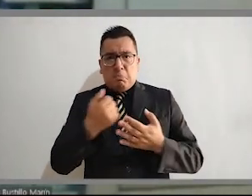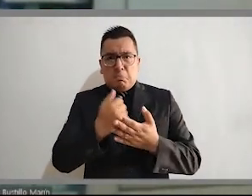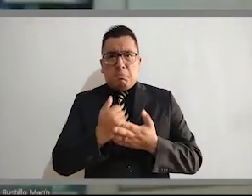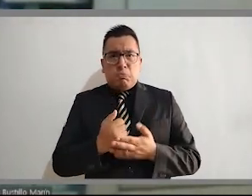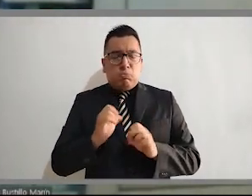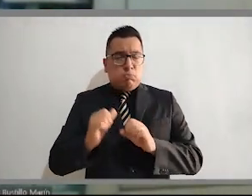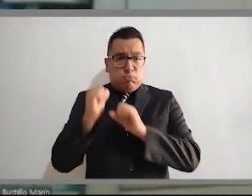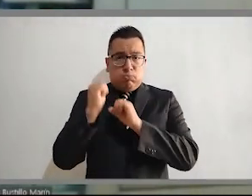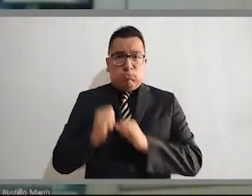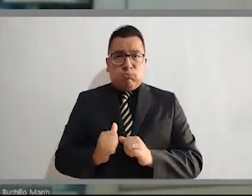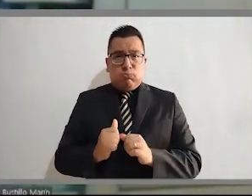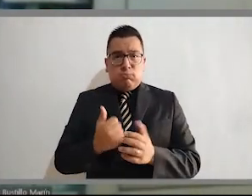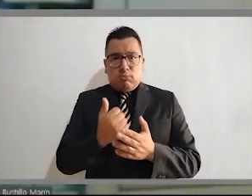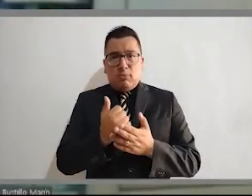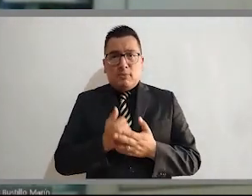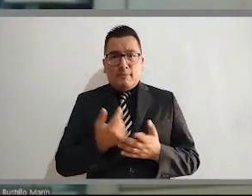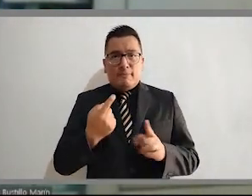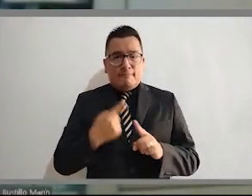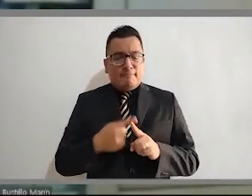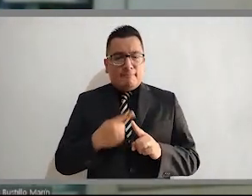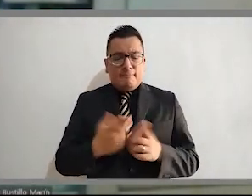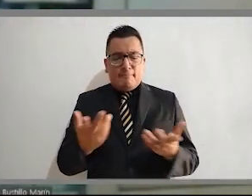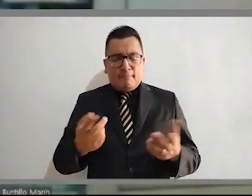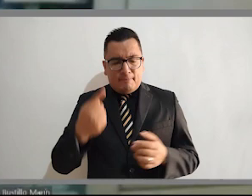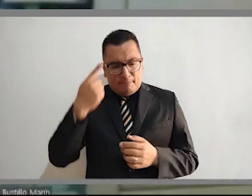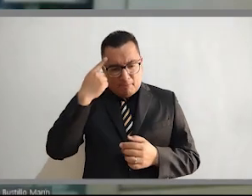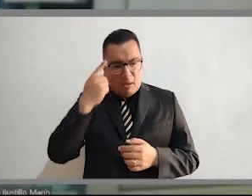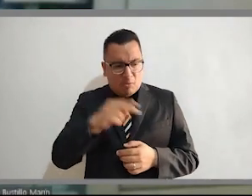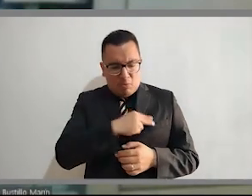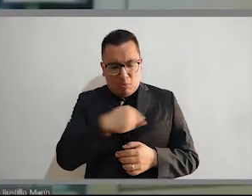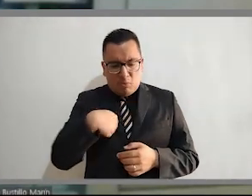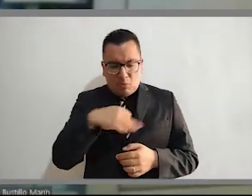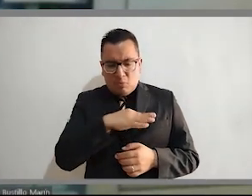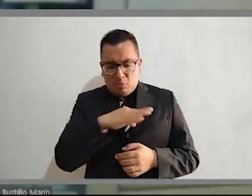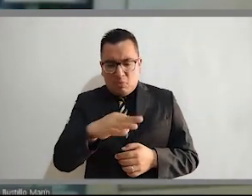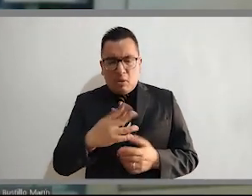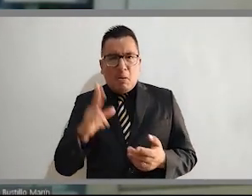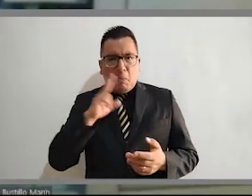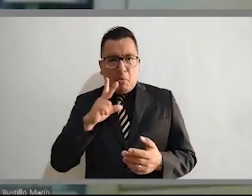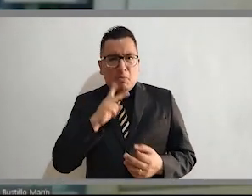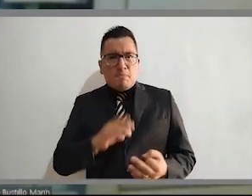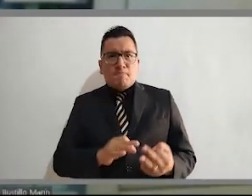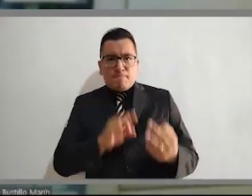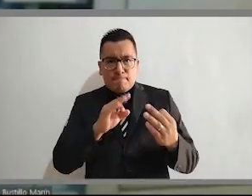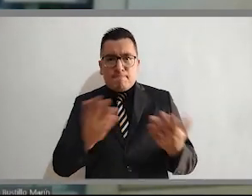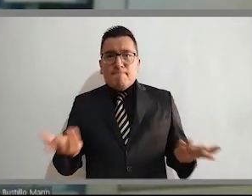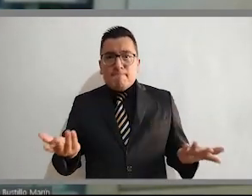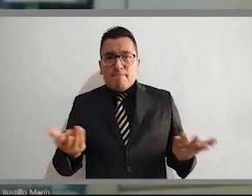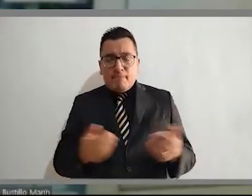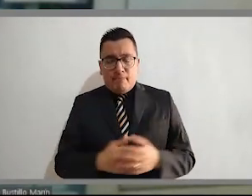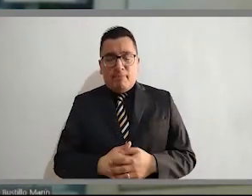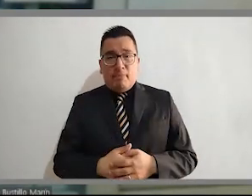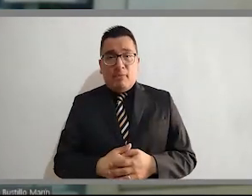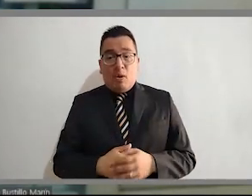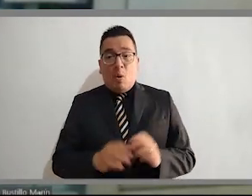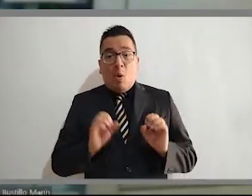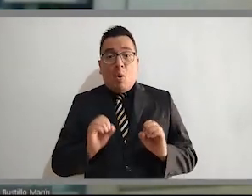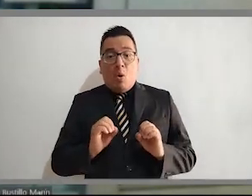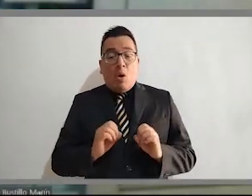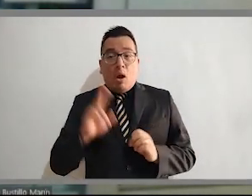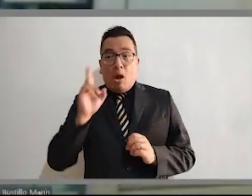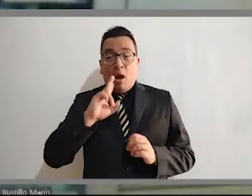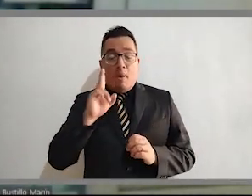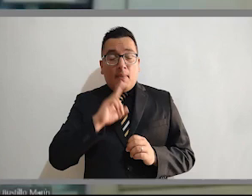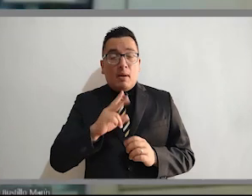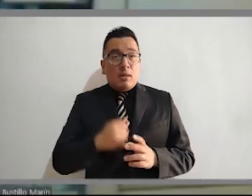son las autoridades para que podamos ir a inconformarnos? Y también 4,